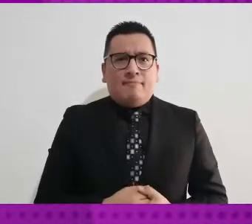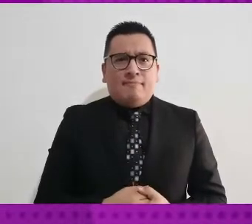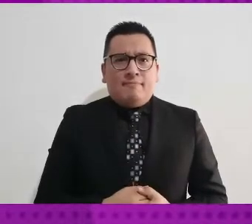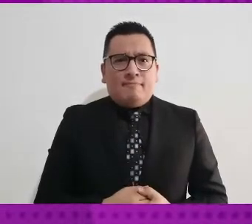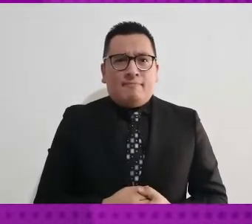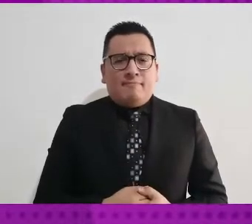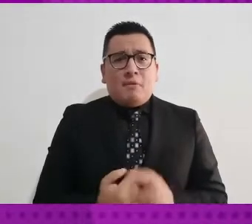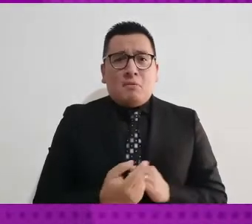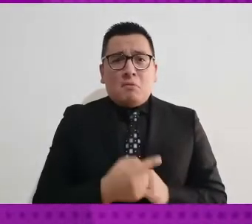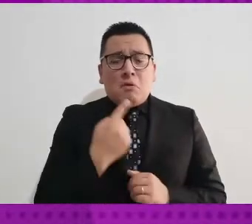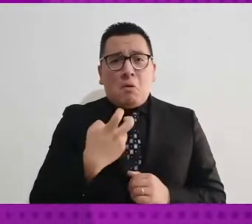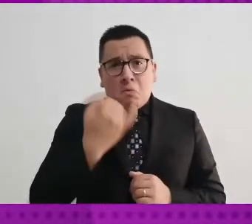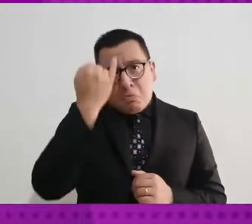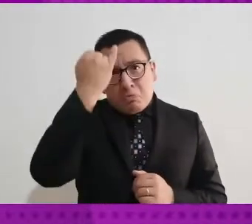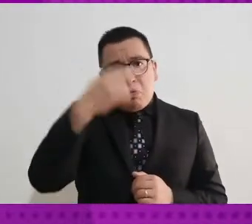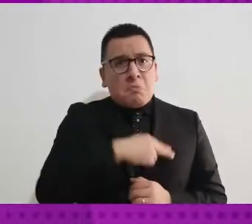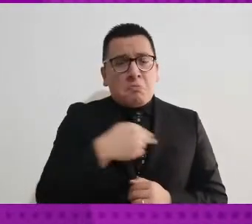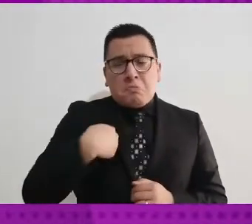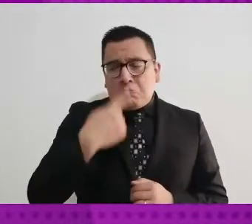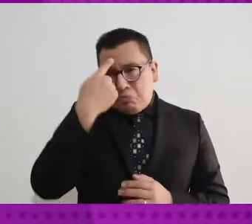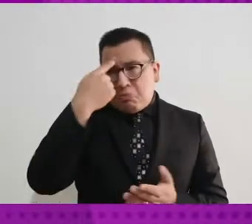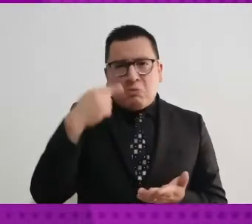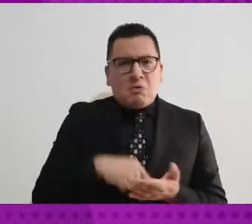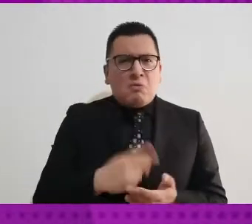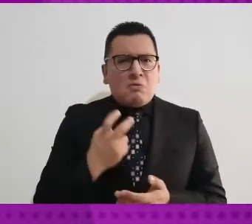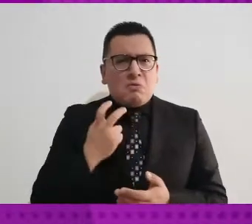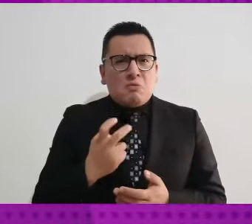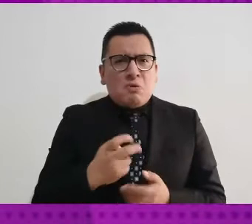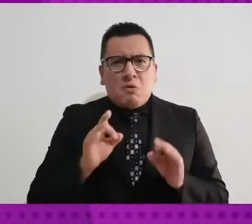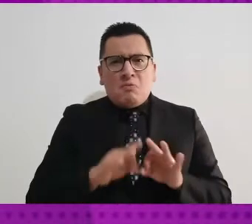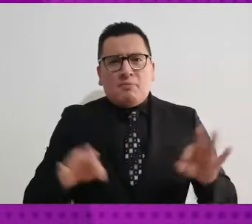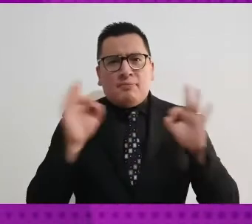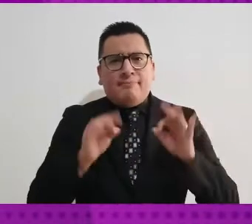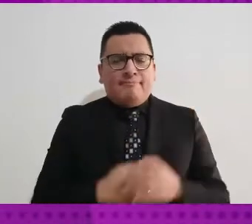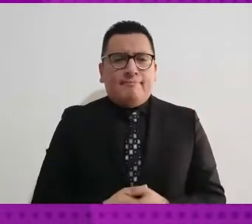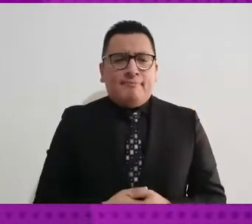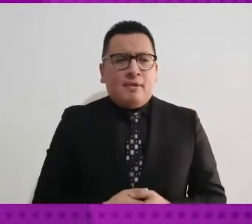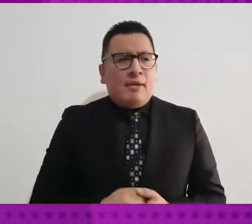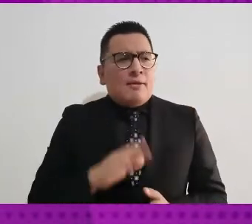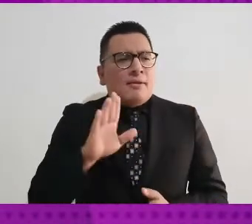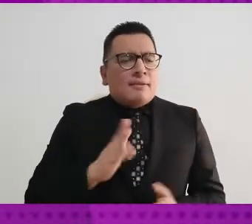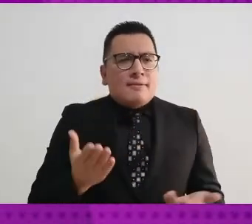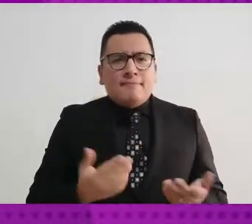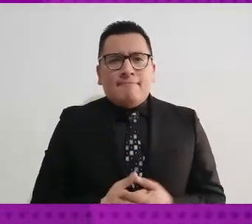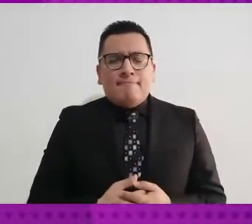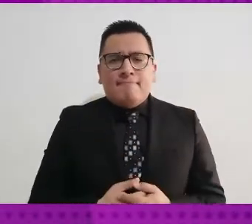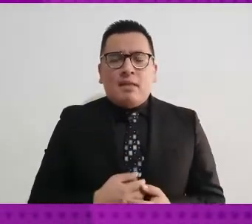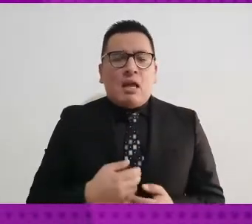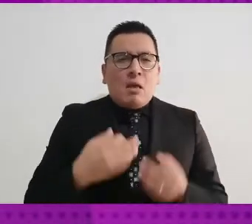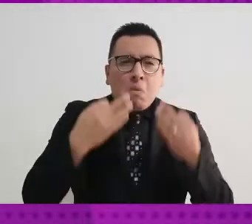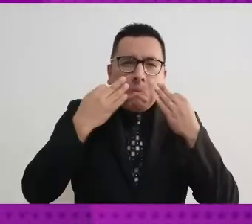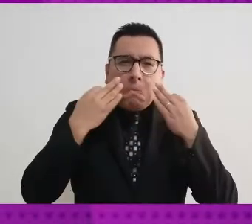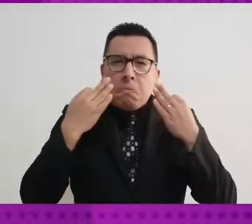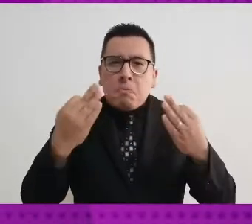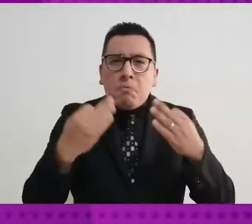luego, porque es una iniciativa que nosotros creemos que es muy importante, es una especie de